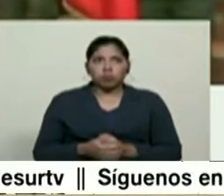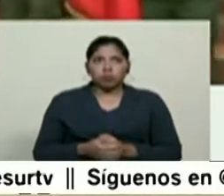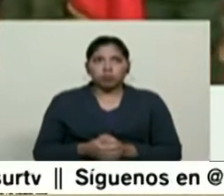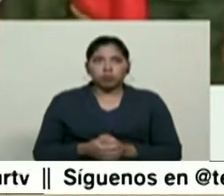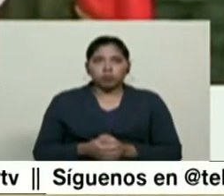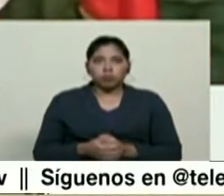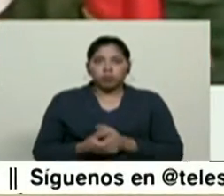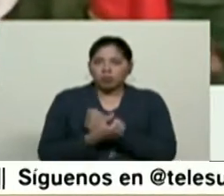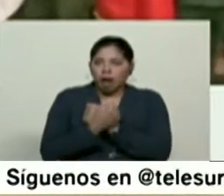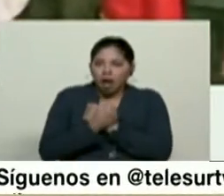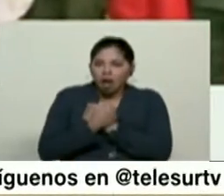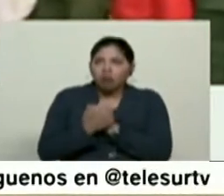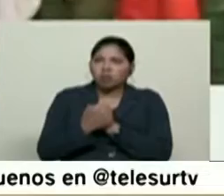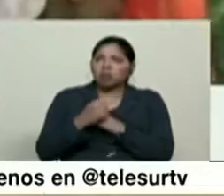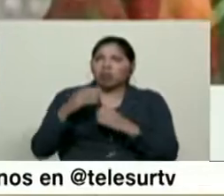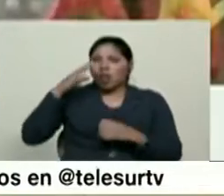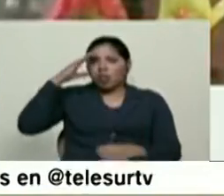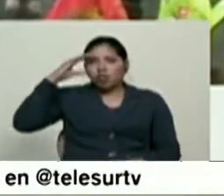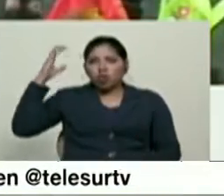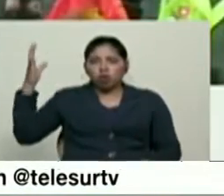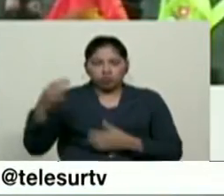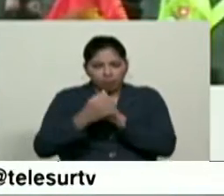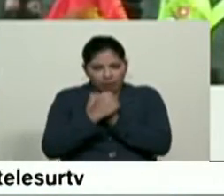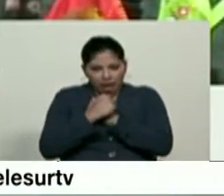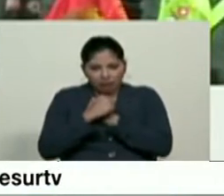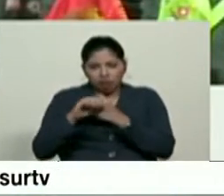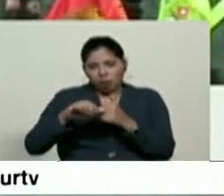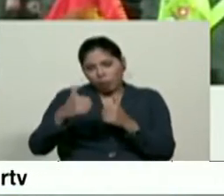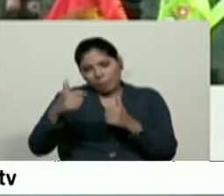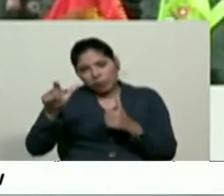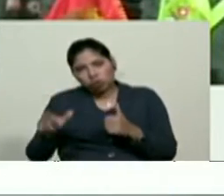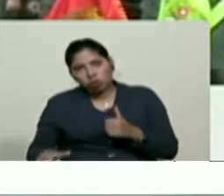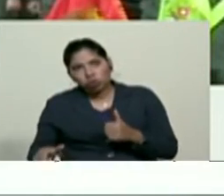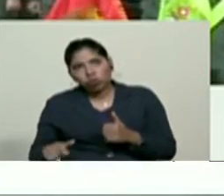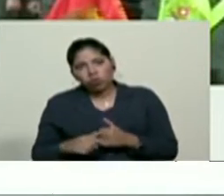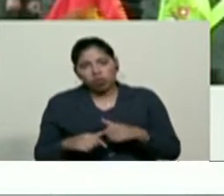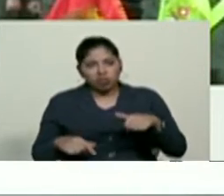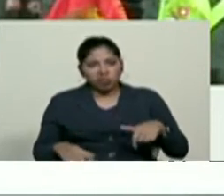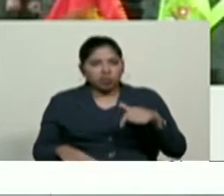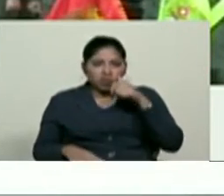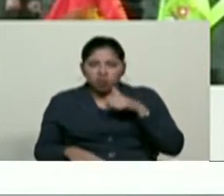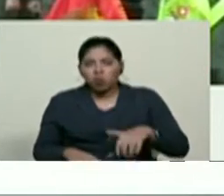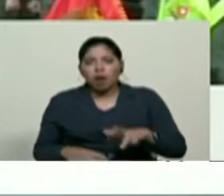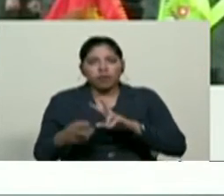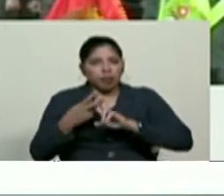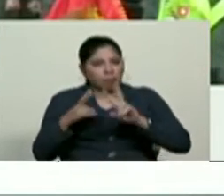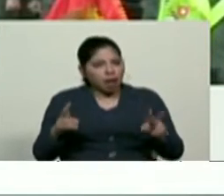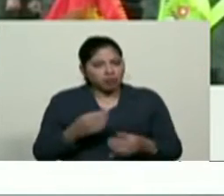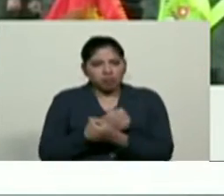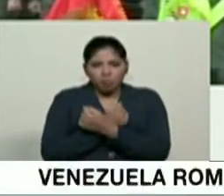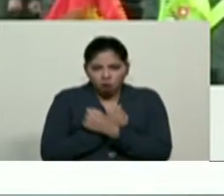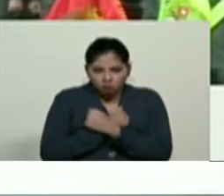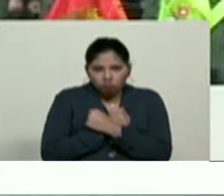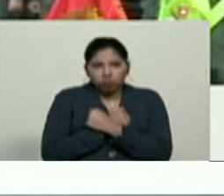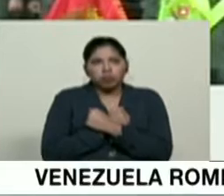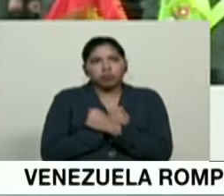amar al prójimo como a sí mismo. Pueblo de paz, pueblo de amor,